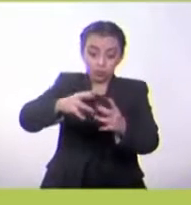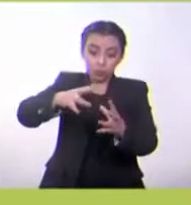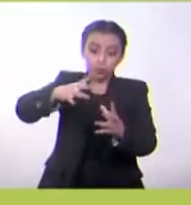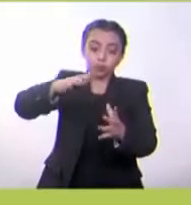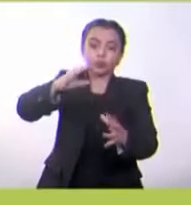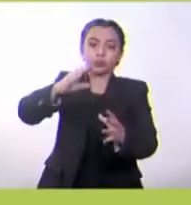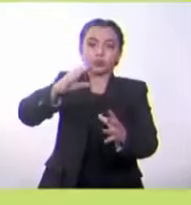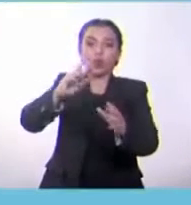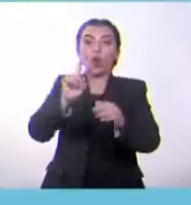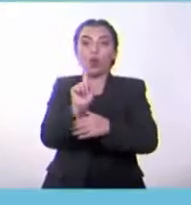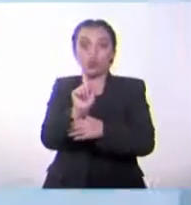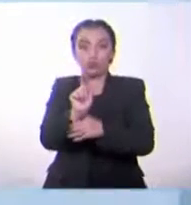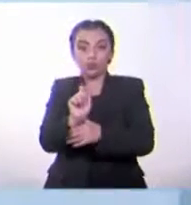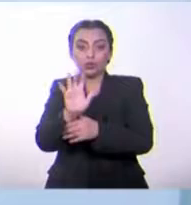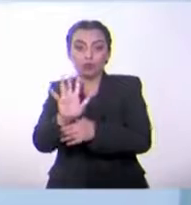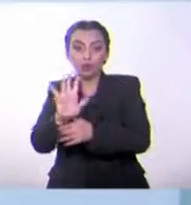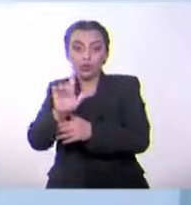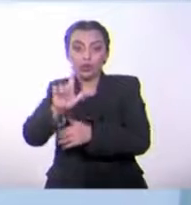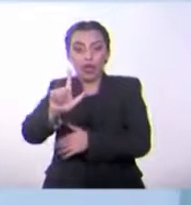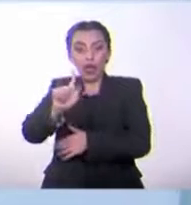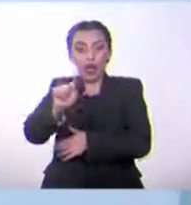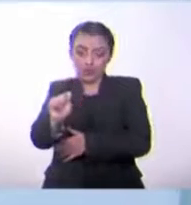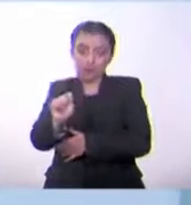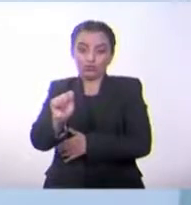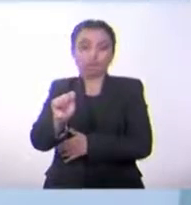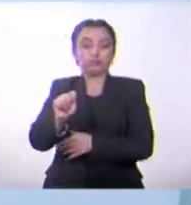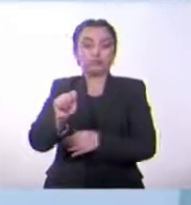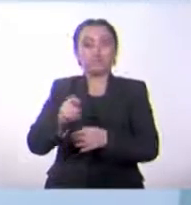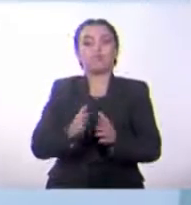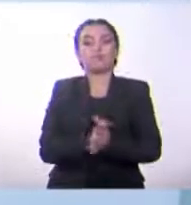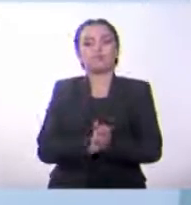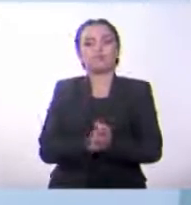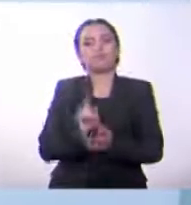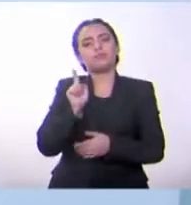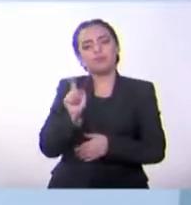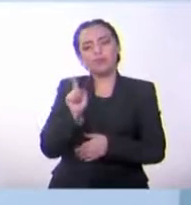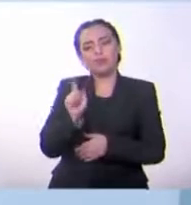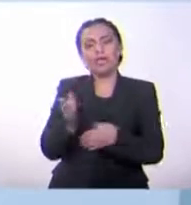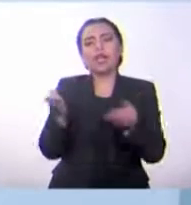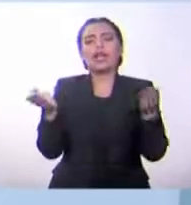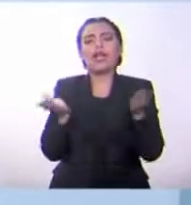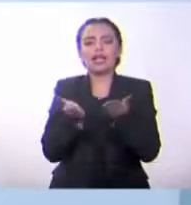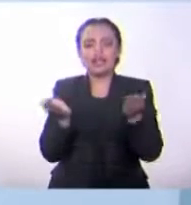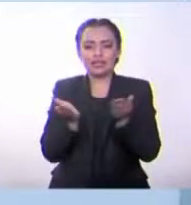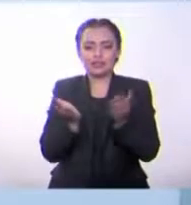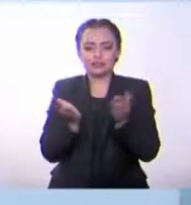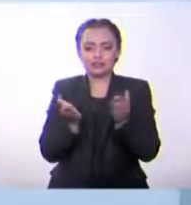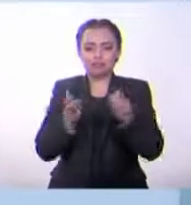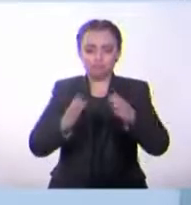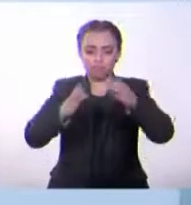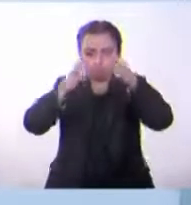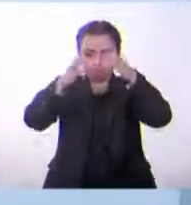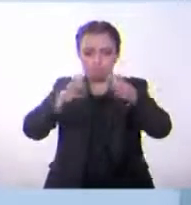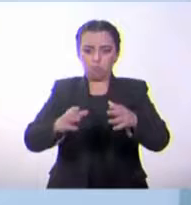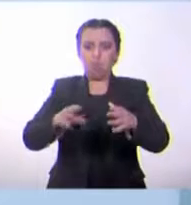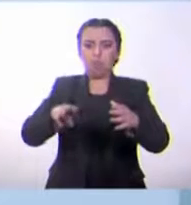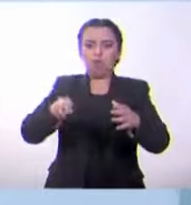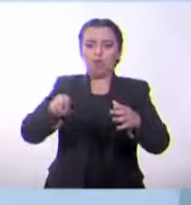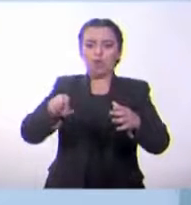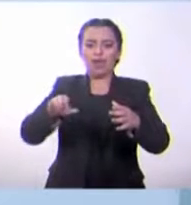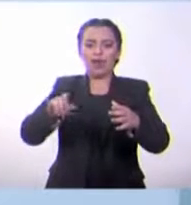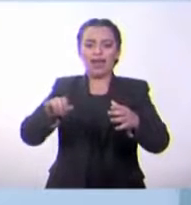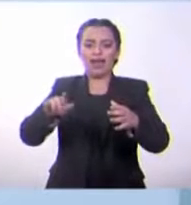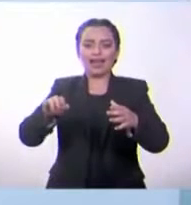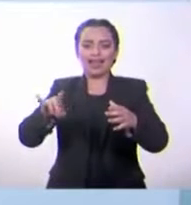disolución. Muy bien, el ejercicio nos dice que calculemos la molaridad. Recuerden,